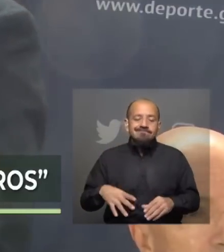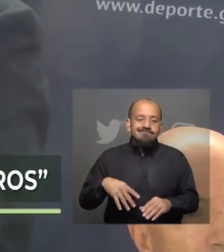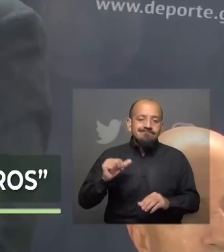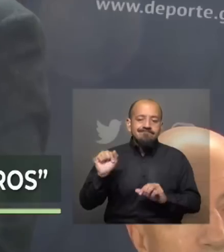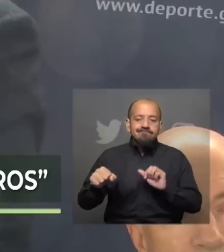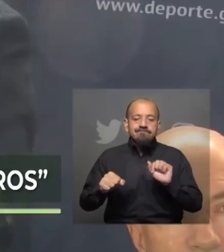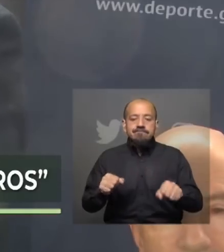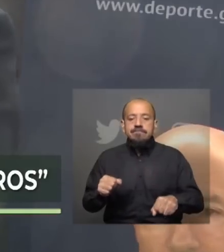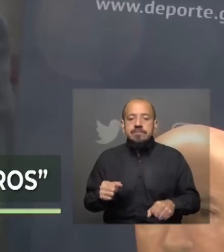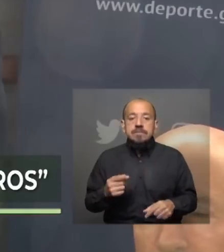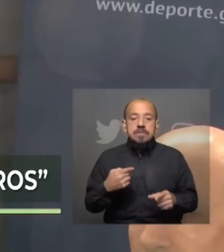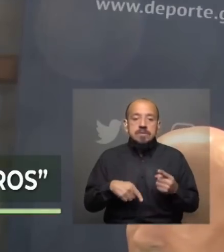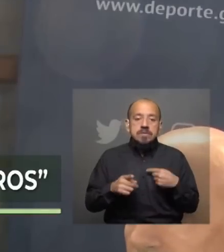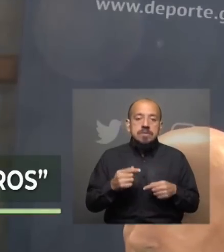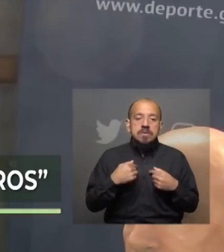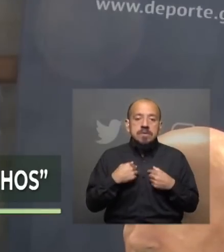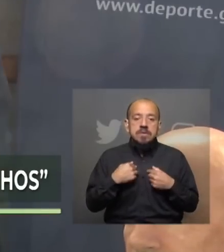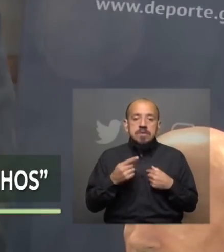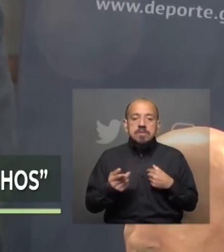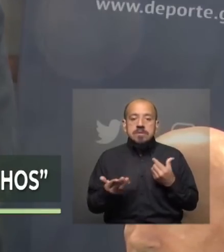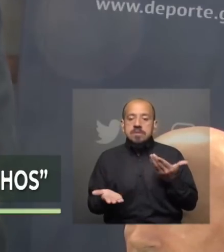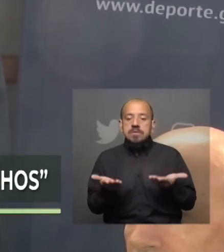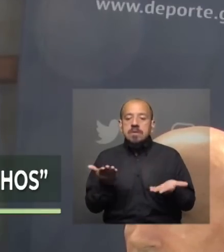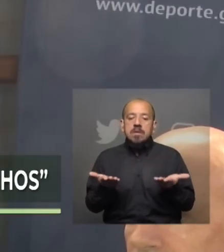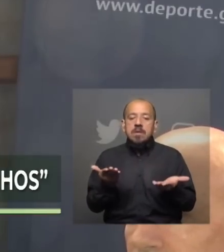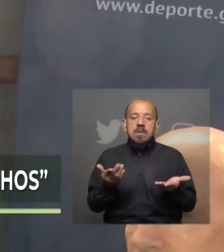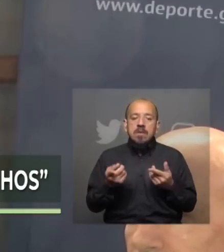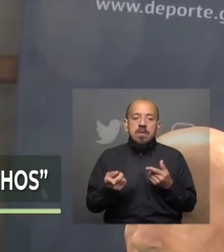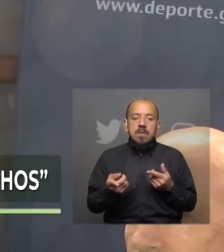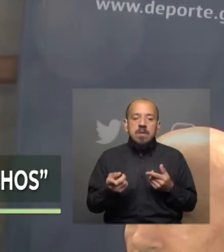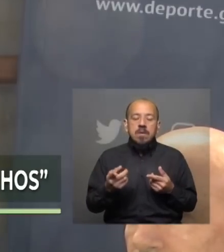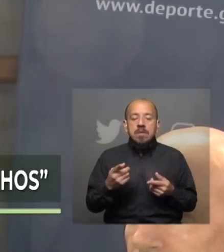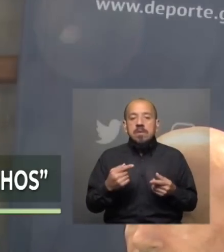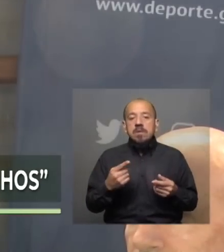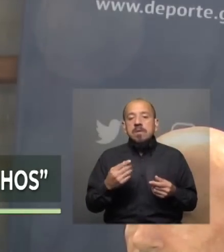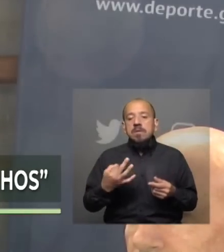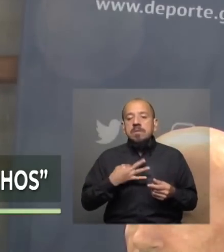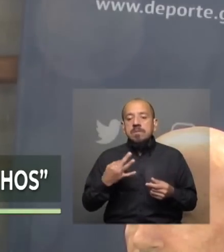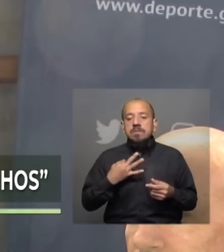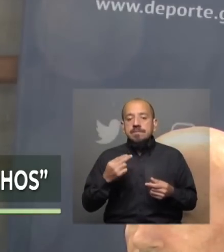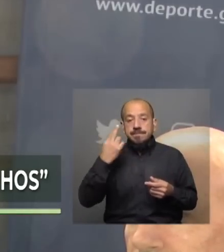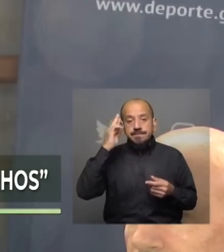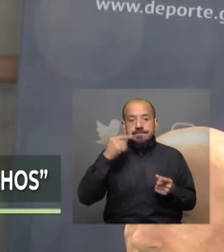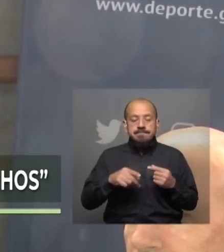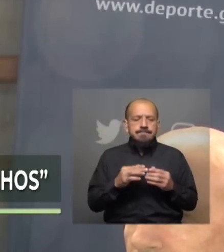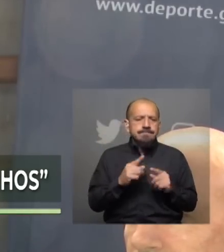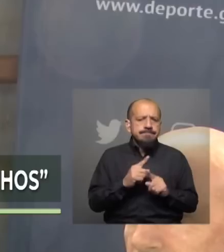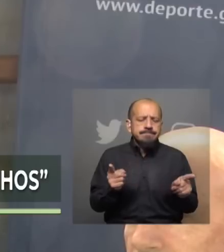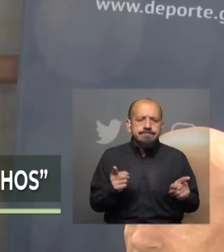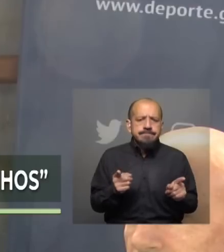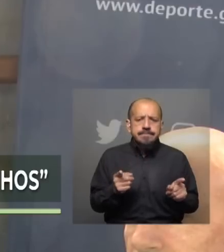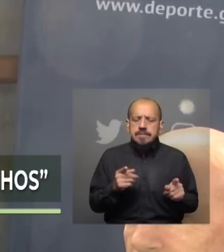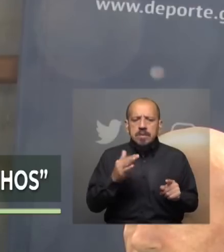y créanme que para mí eso es muy Injusto y el Uruguay hace muchos años padece de no entender